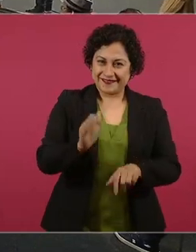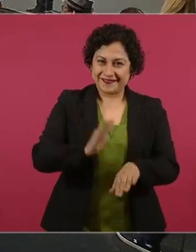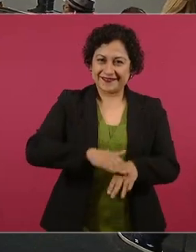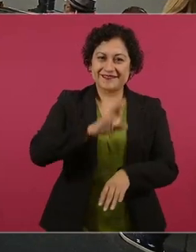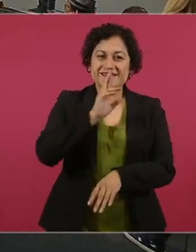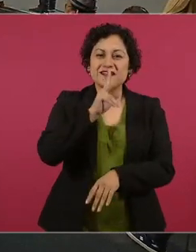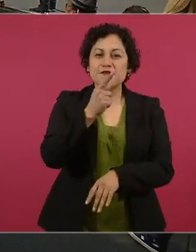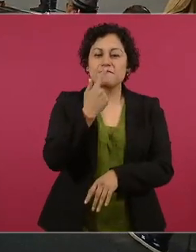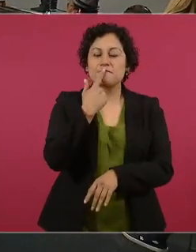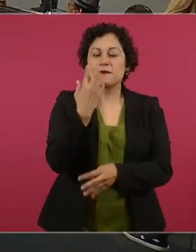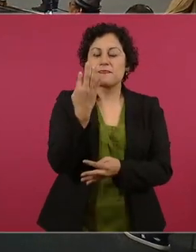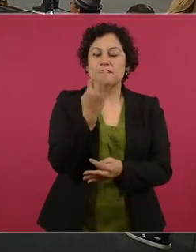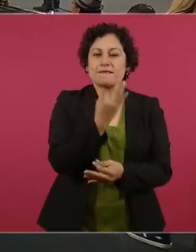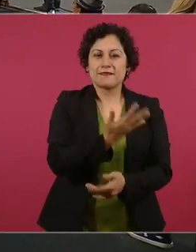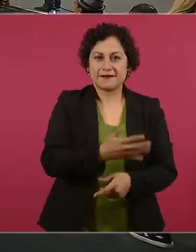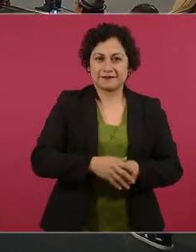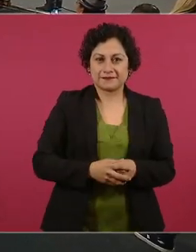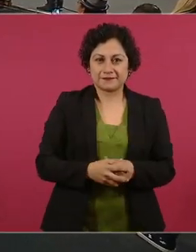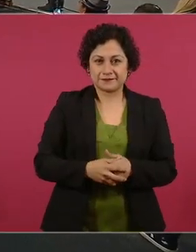sabor.